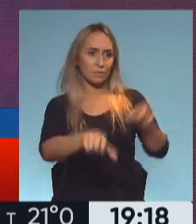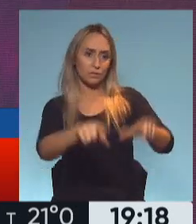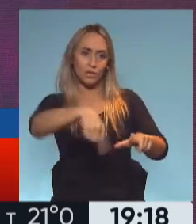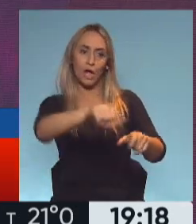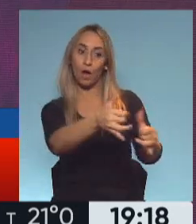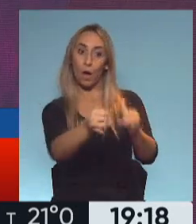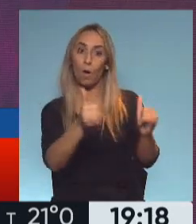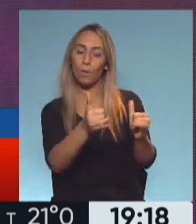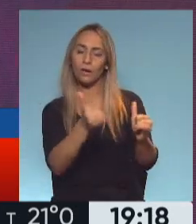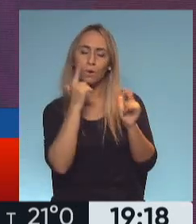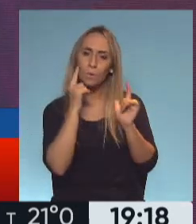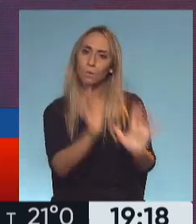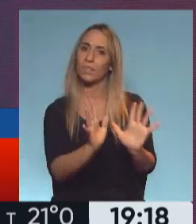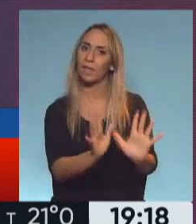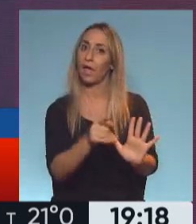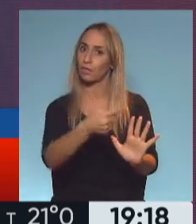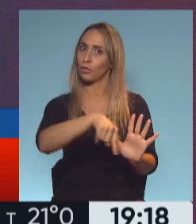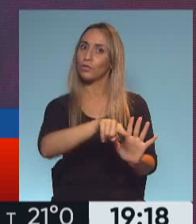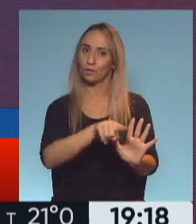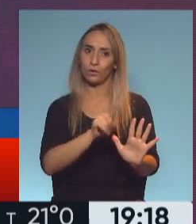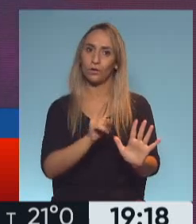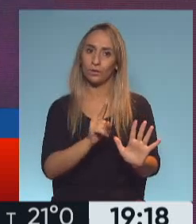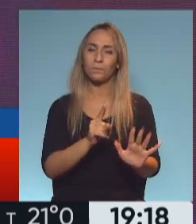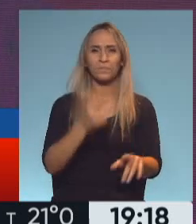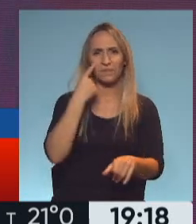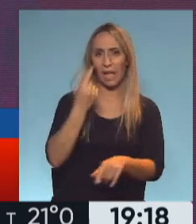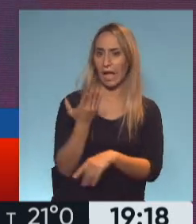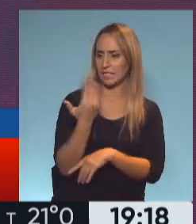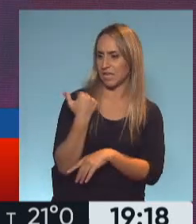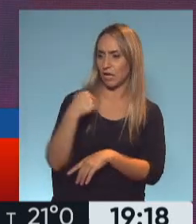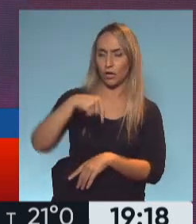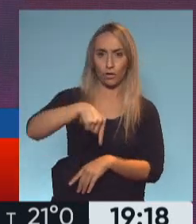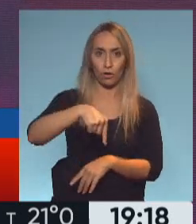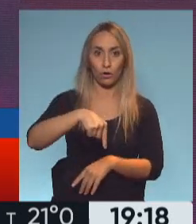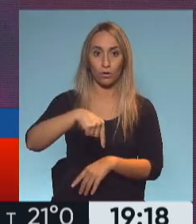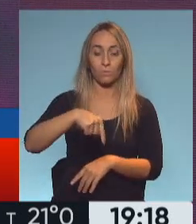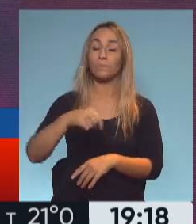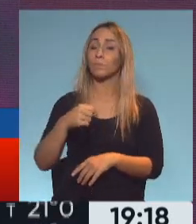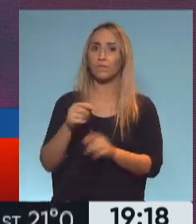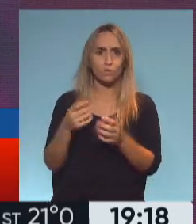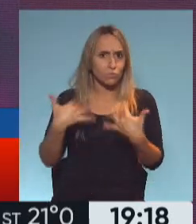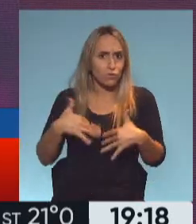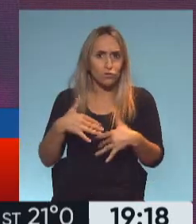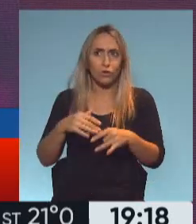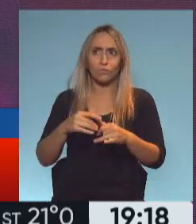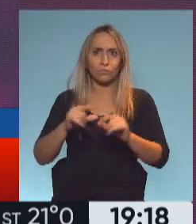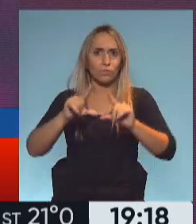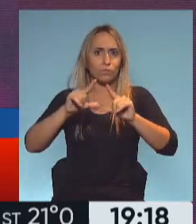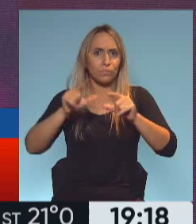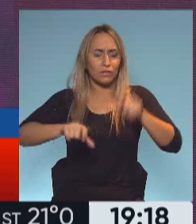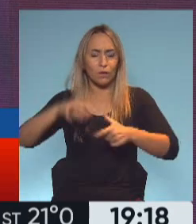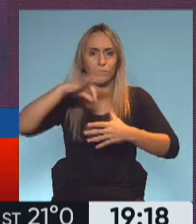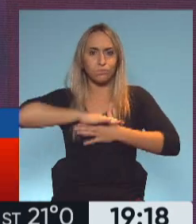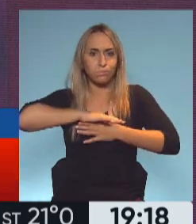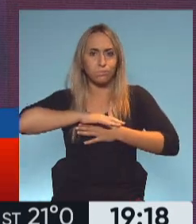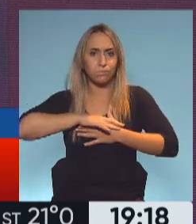joven. Porque no sé si se fijó que entre ayer y hoy, a pesar de los números elevados que tenemos, no tenemos